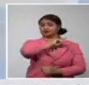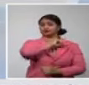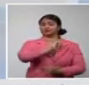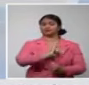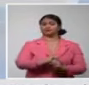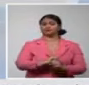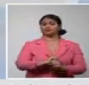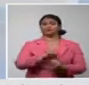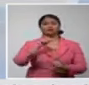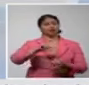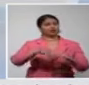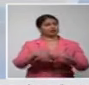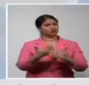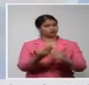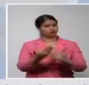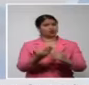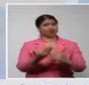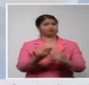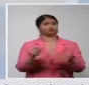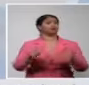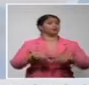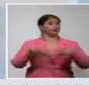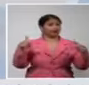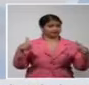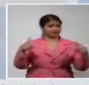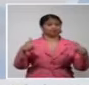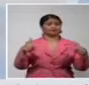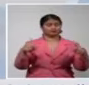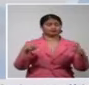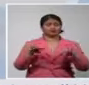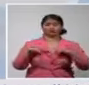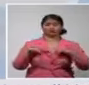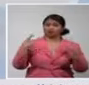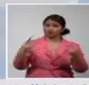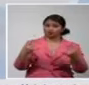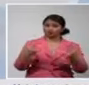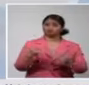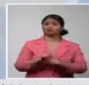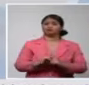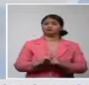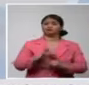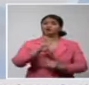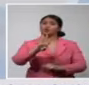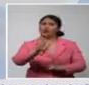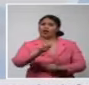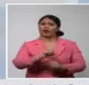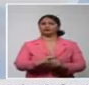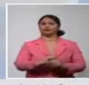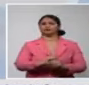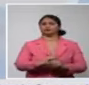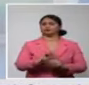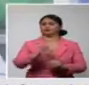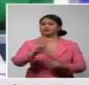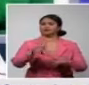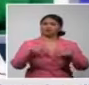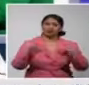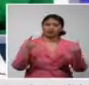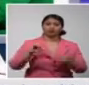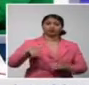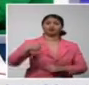días con la enfermedad en nuestro país, y ya la cifra de acumulado es de